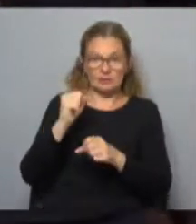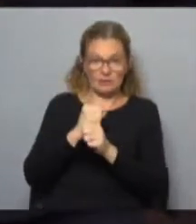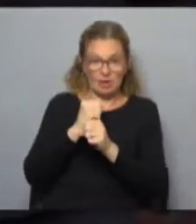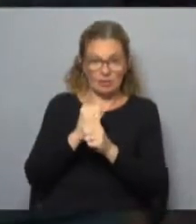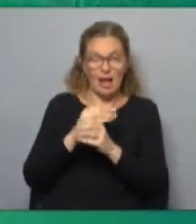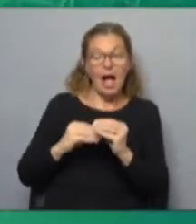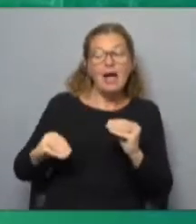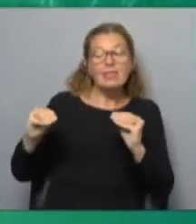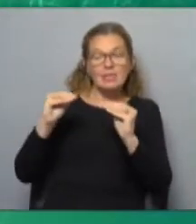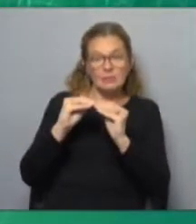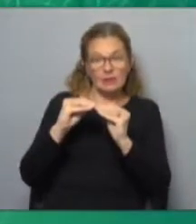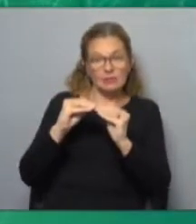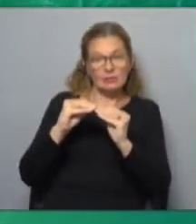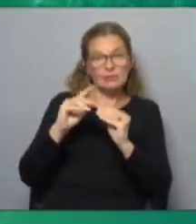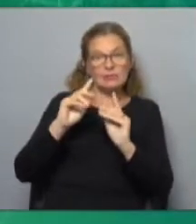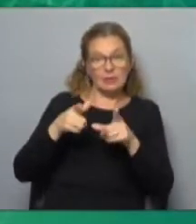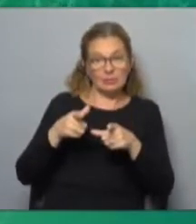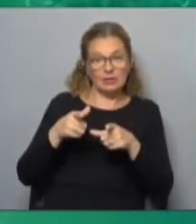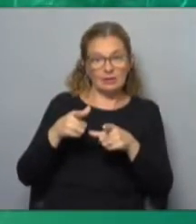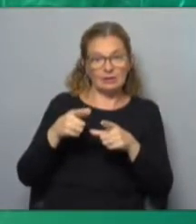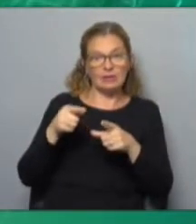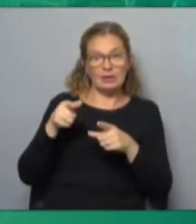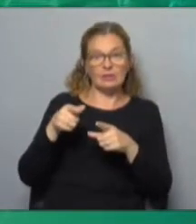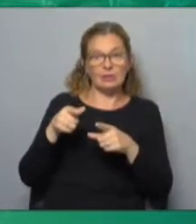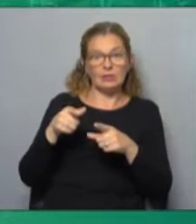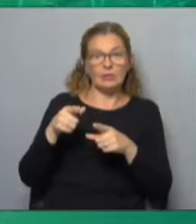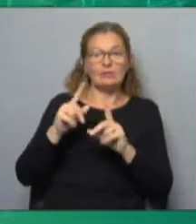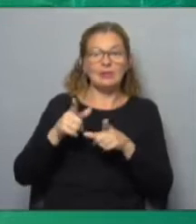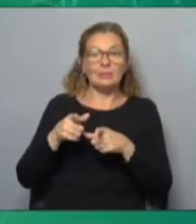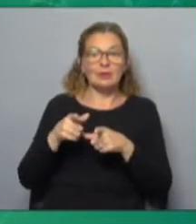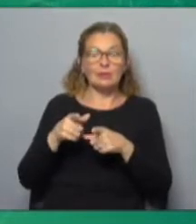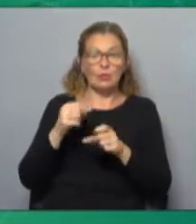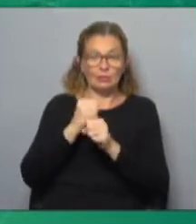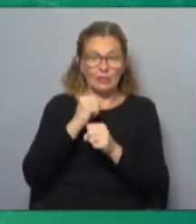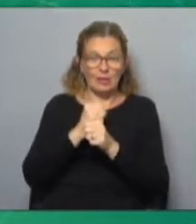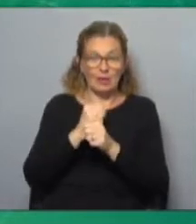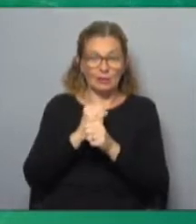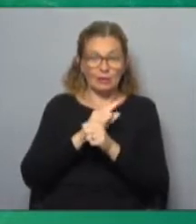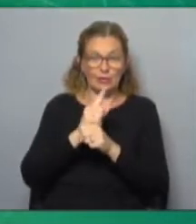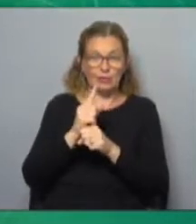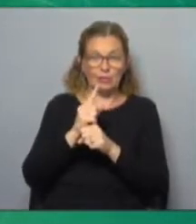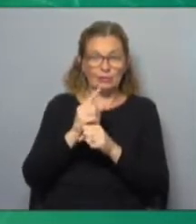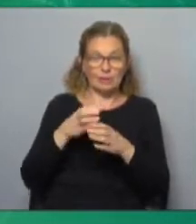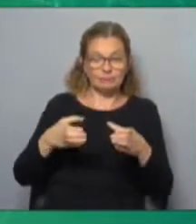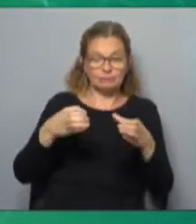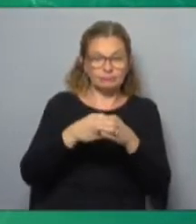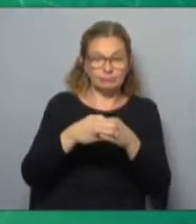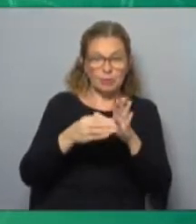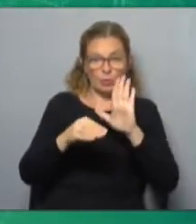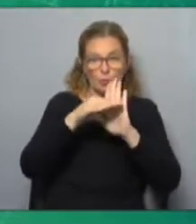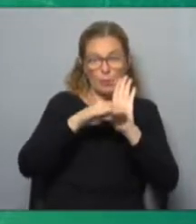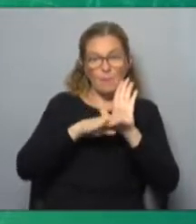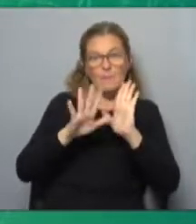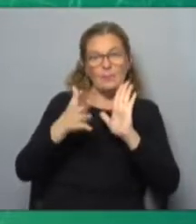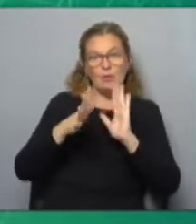que además tendría una desvinculación o una afectación directa en lo que son los trabajadores que no están en plantilla, que serían